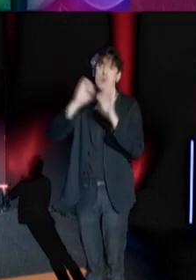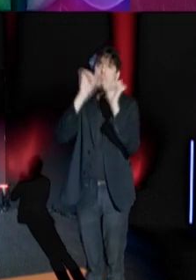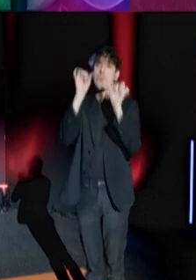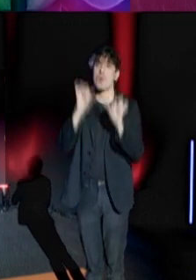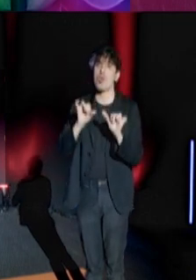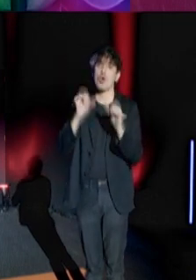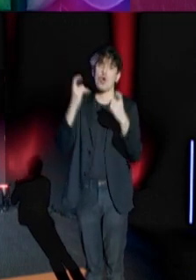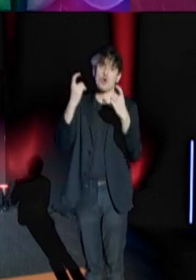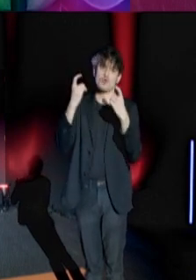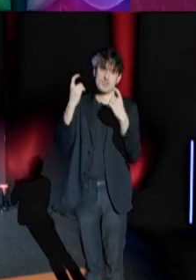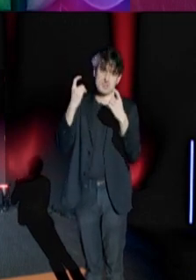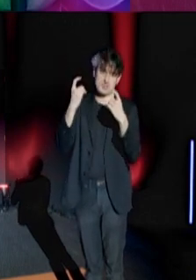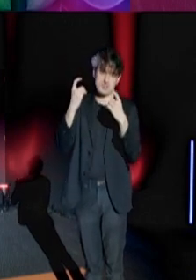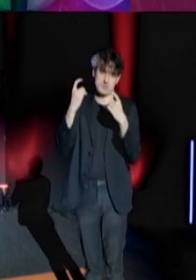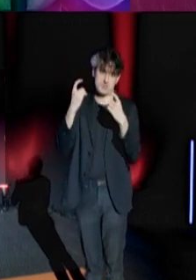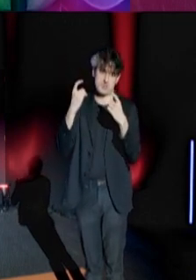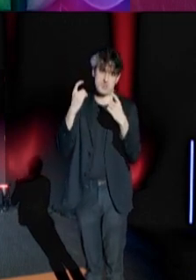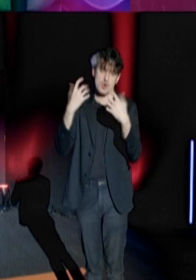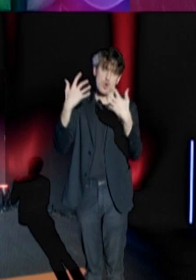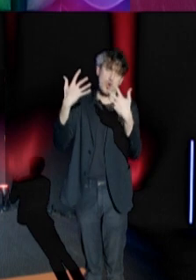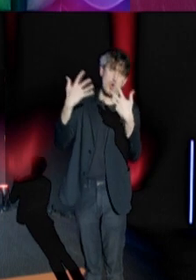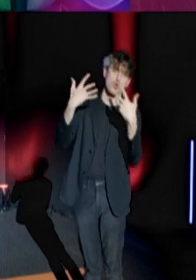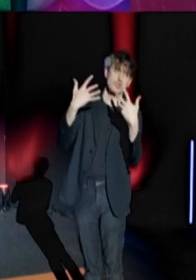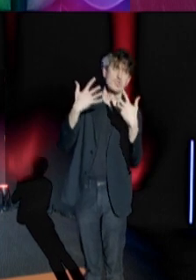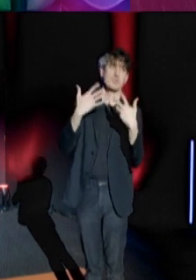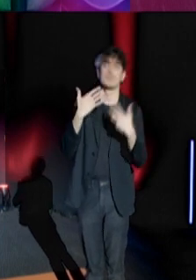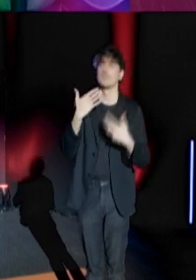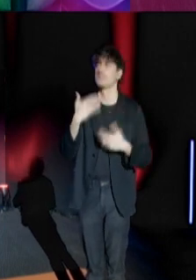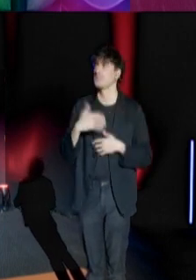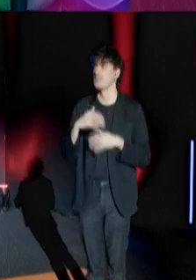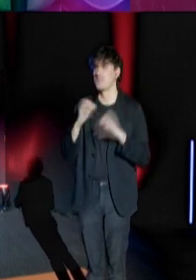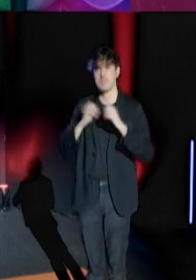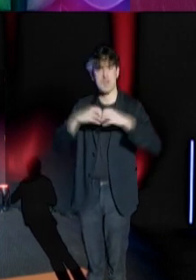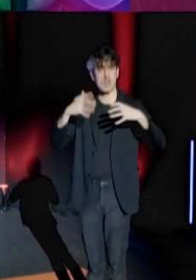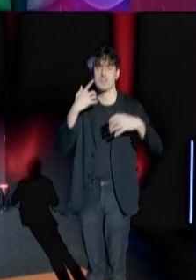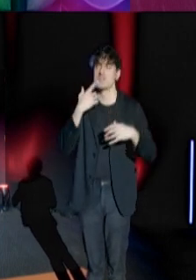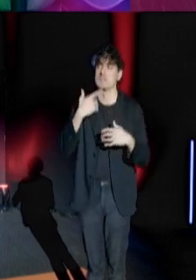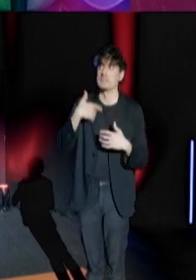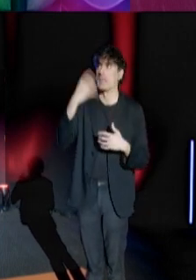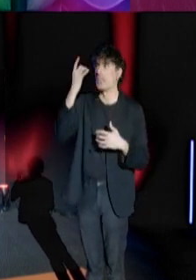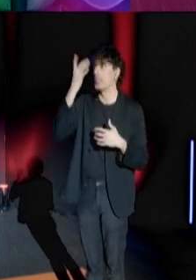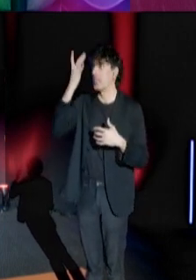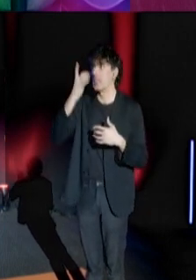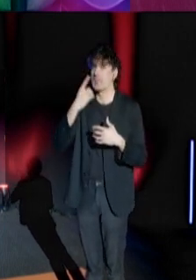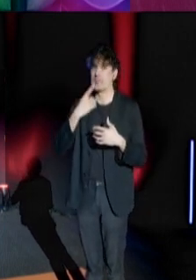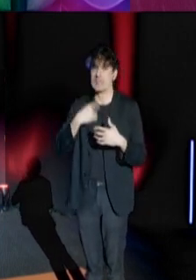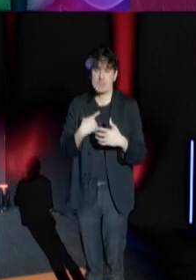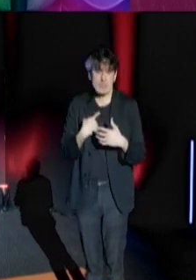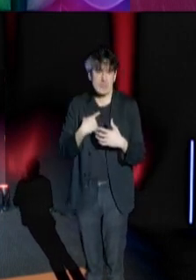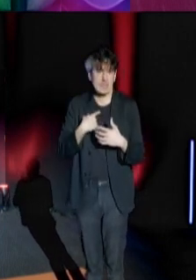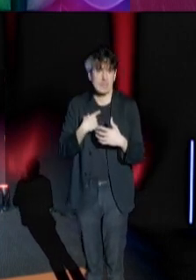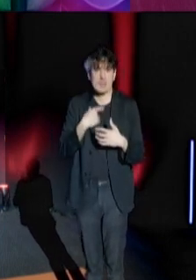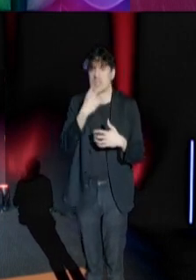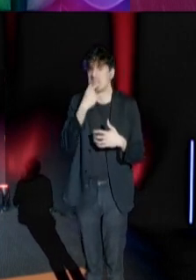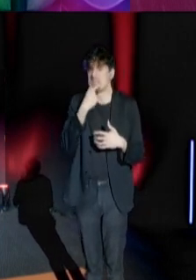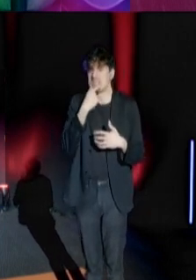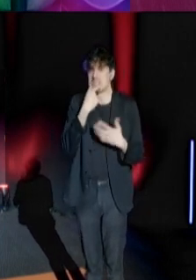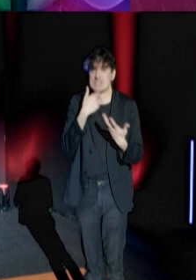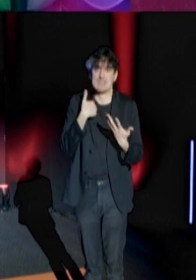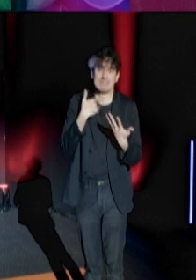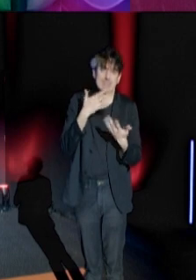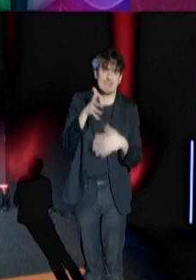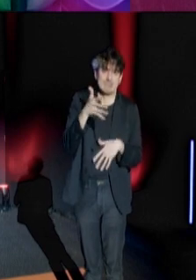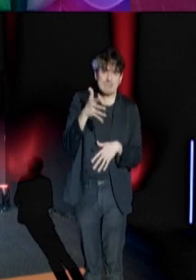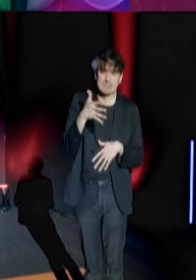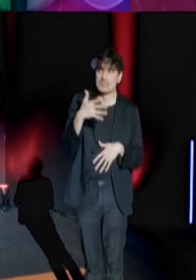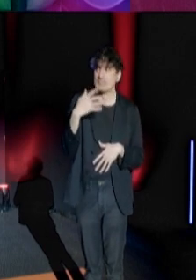para mí es magia o sea el coaching es el momento en que le dices Oye tío Dame ideas que yo no sé mi inglés no es mi primera lengua y ahí te empieza a